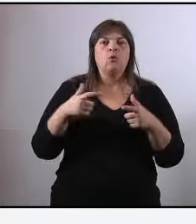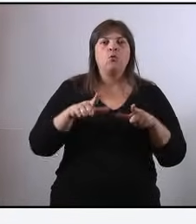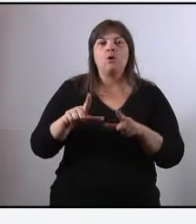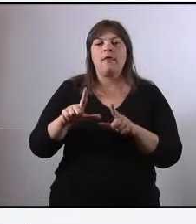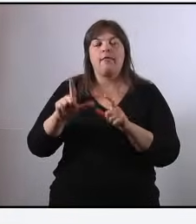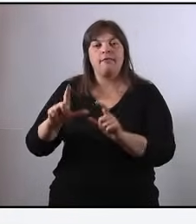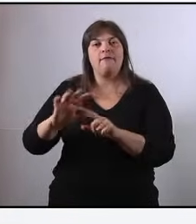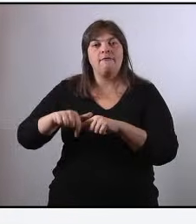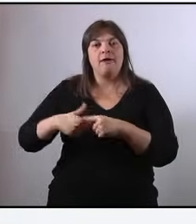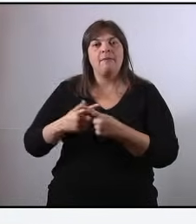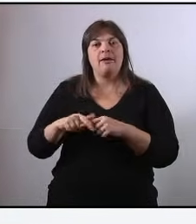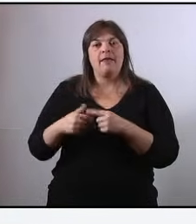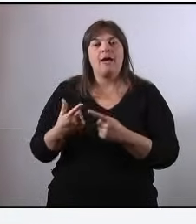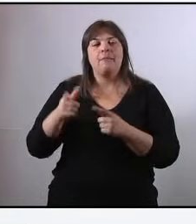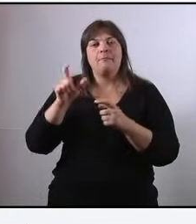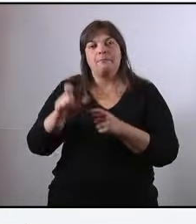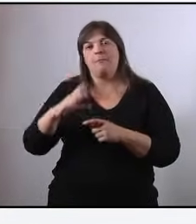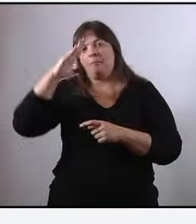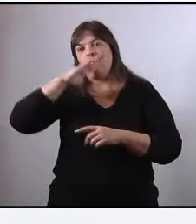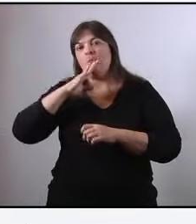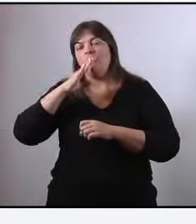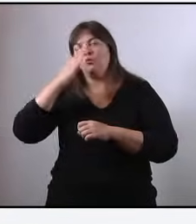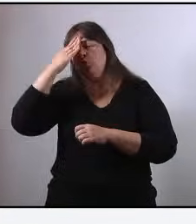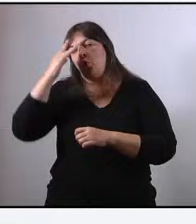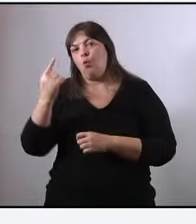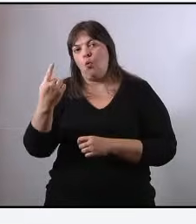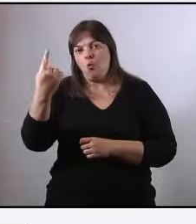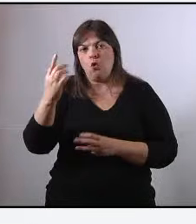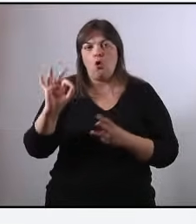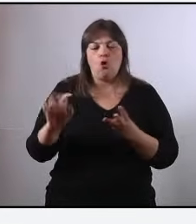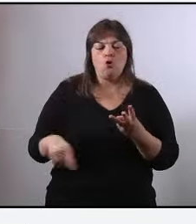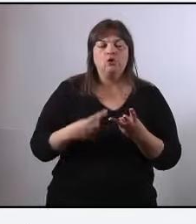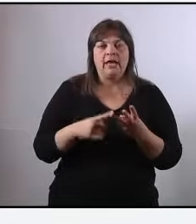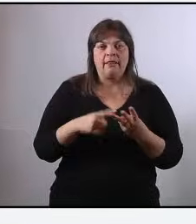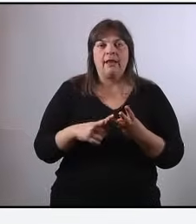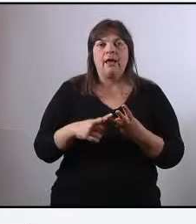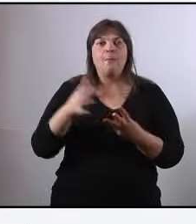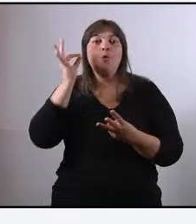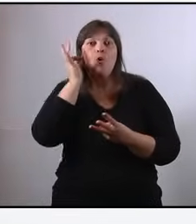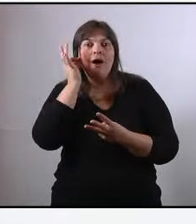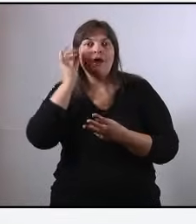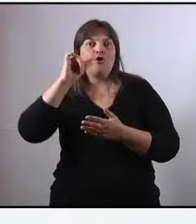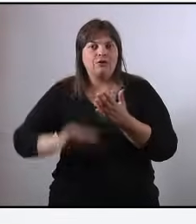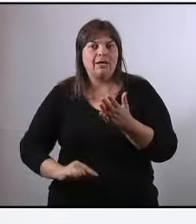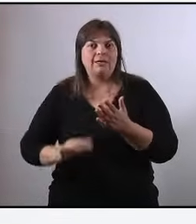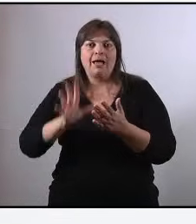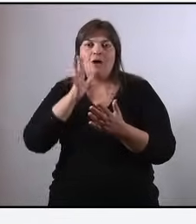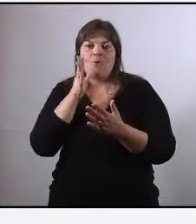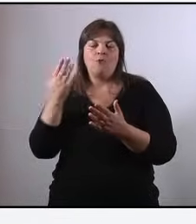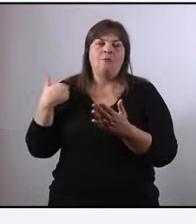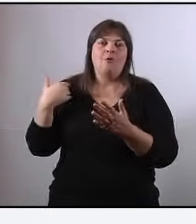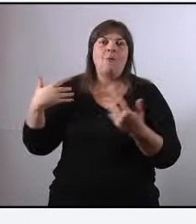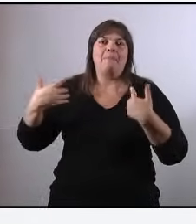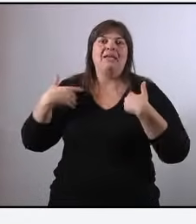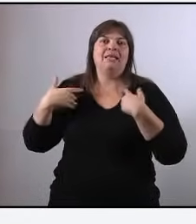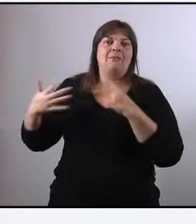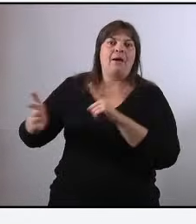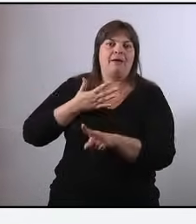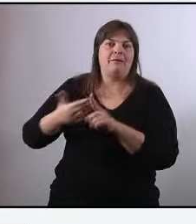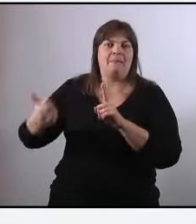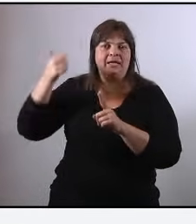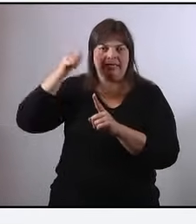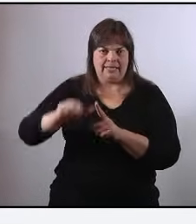familiar sea monoparental. O tercera, que se contrate a una mujer que haya sido víctima de violencia